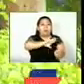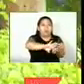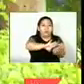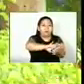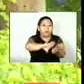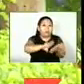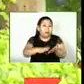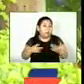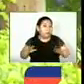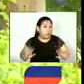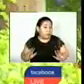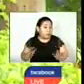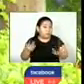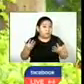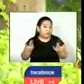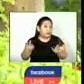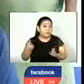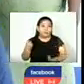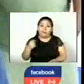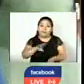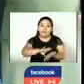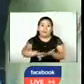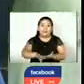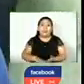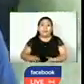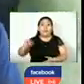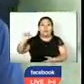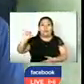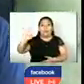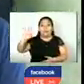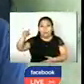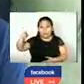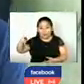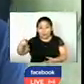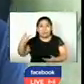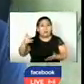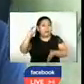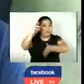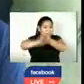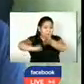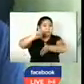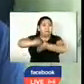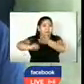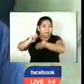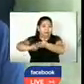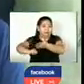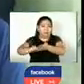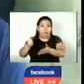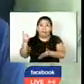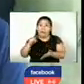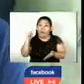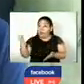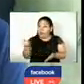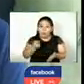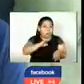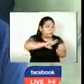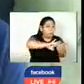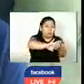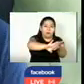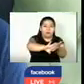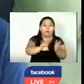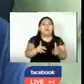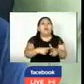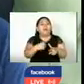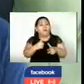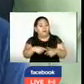FODES pero aún no ha sido pagada. Las AFP se nos descontaron y no los cancelaron ellos entonces